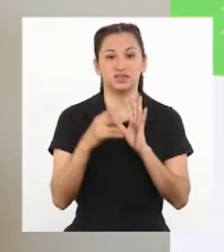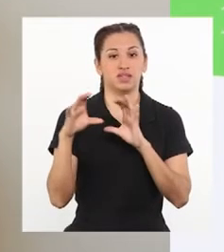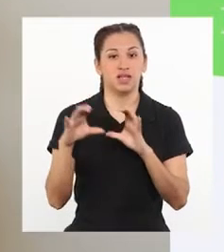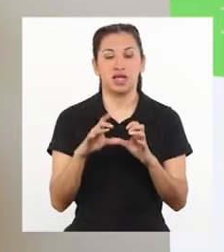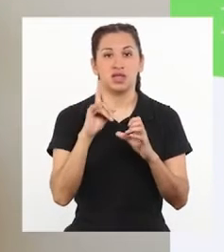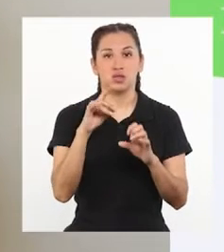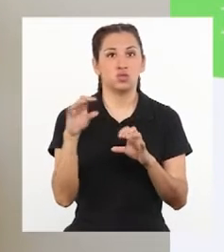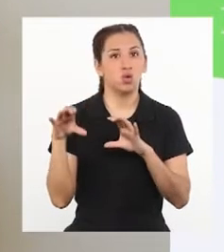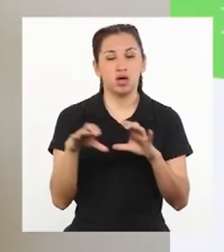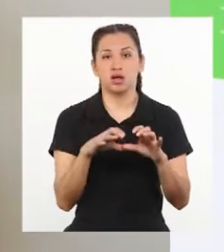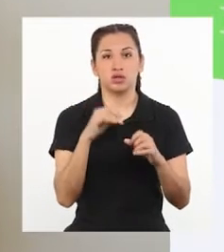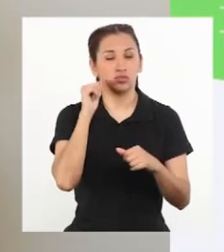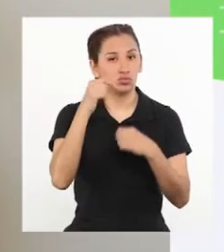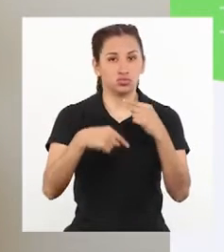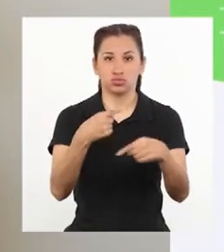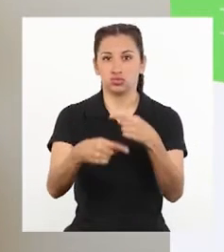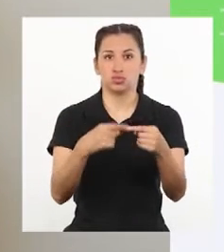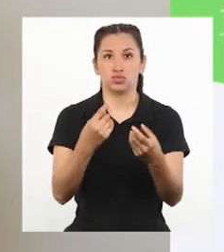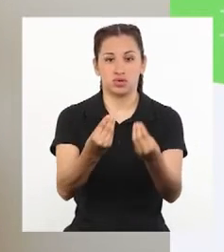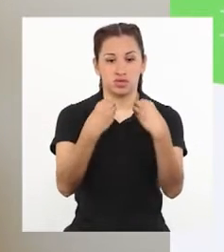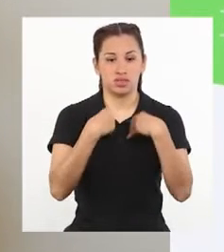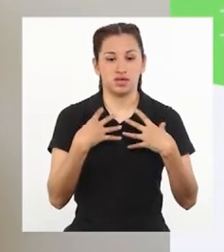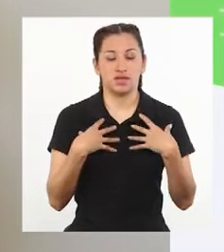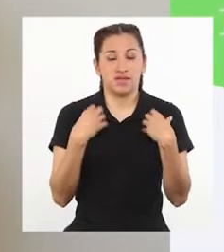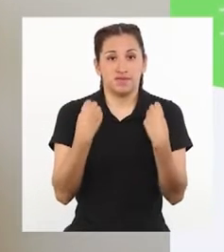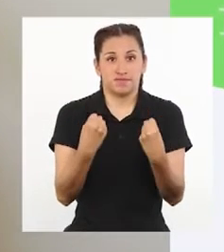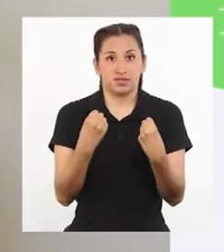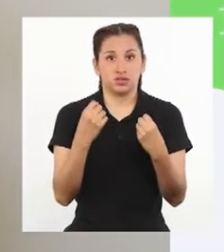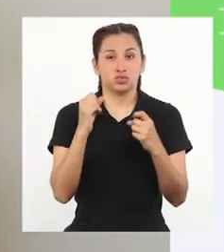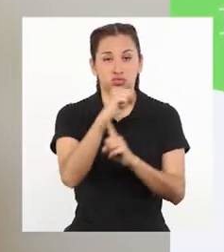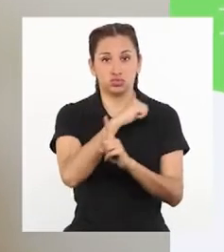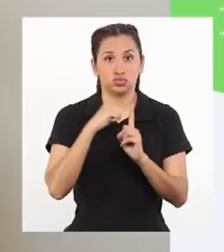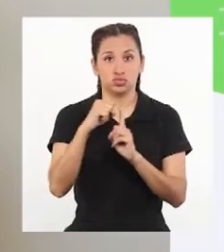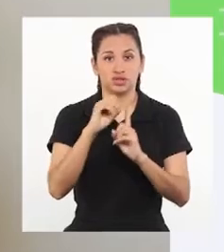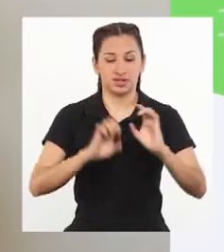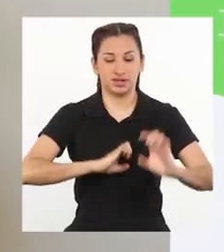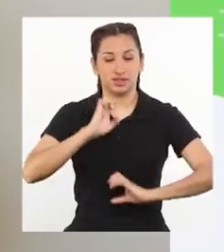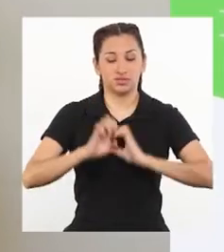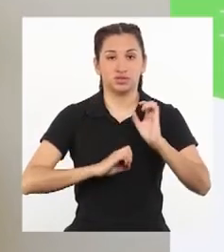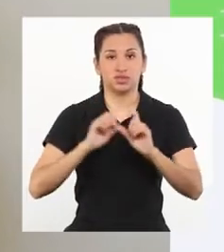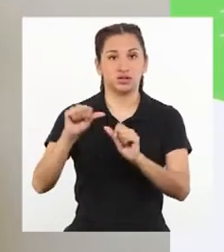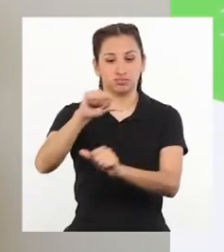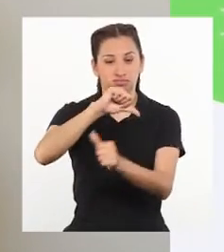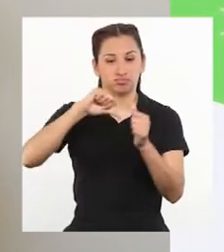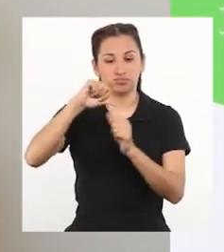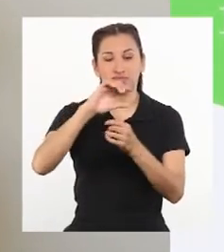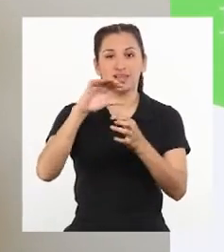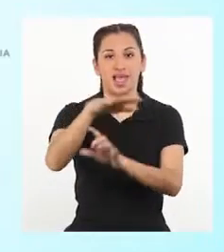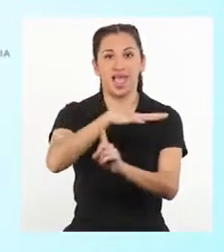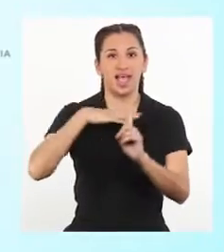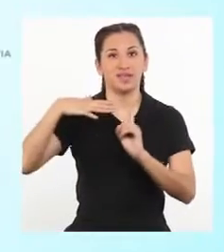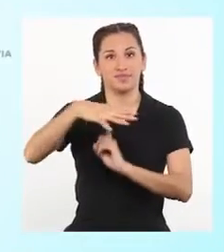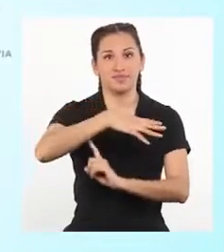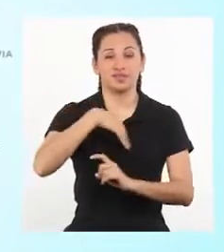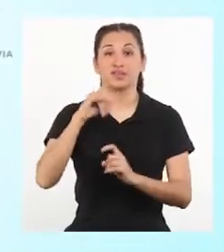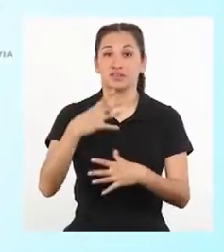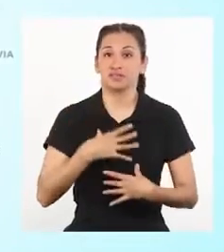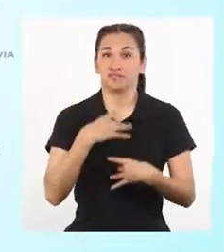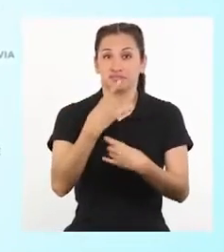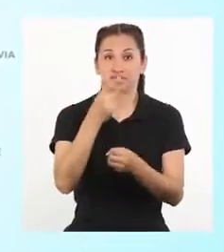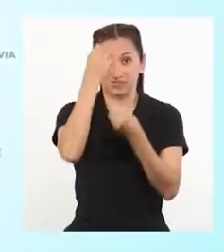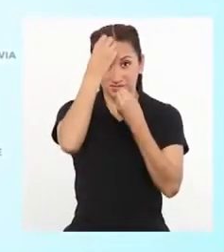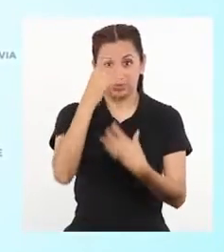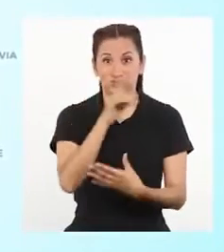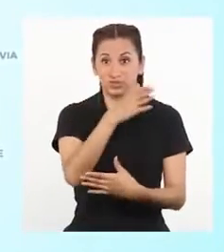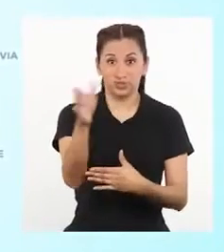conlleva realizar acciones cotidianas que procuren nuestro bienestar físico, emocional, social y nuestra relación con el medio ambiente. ¡Qué